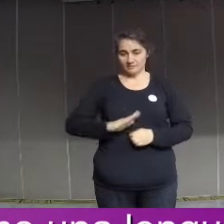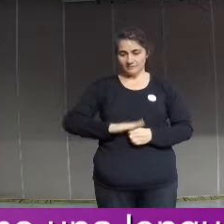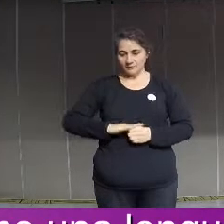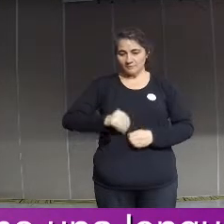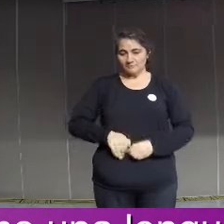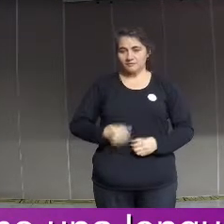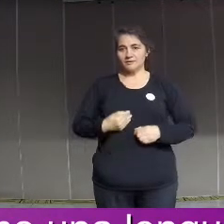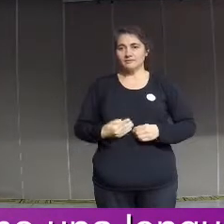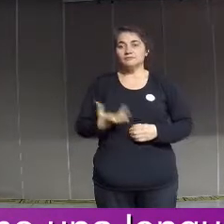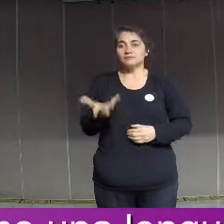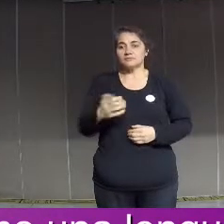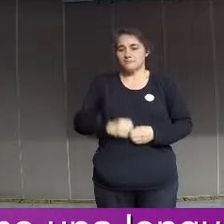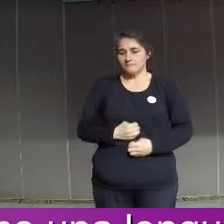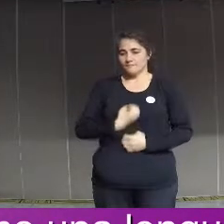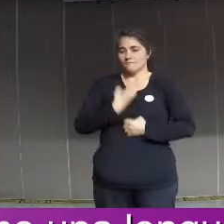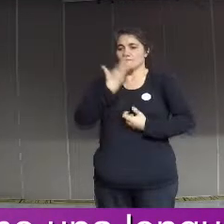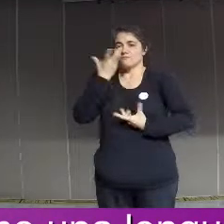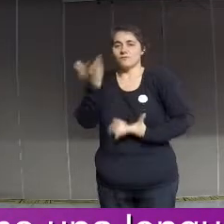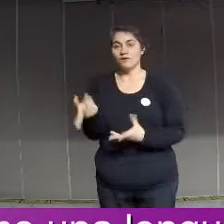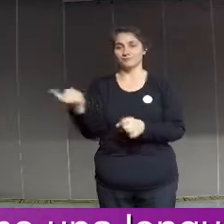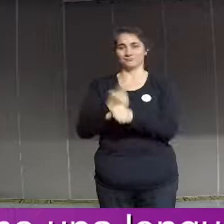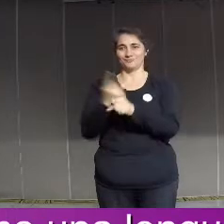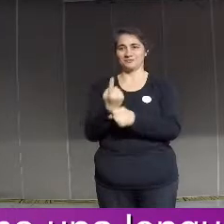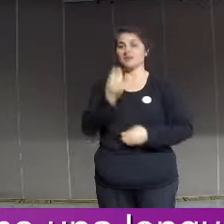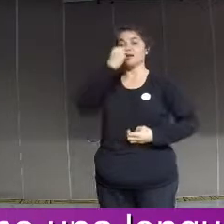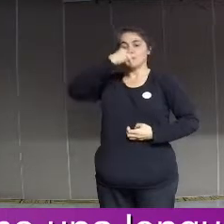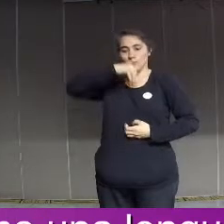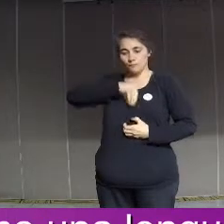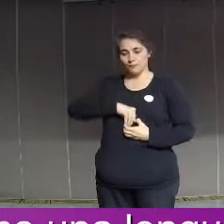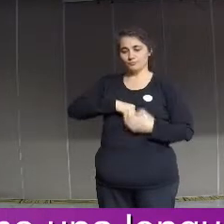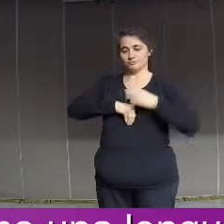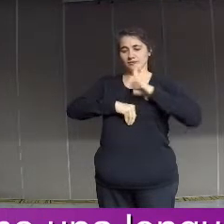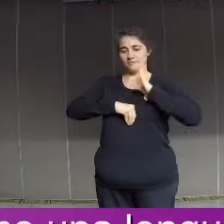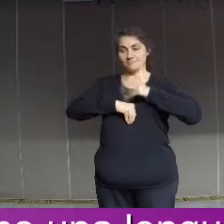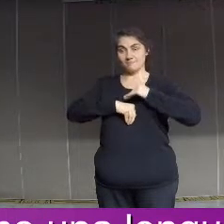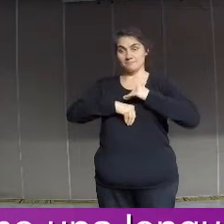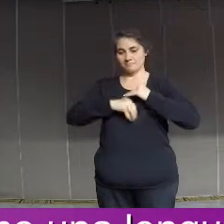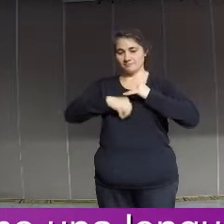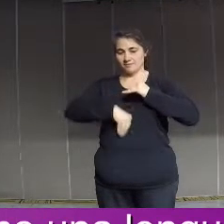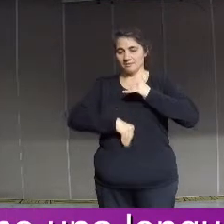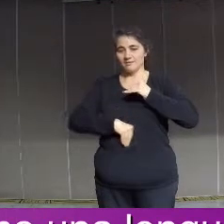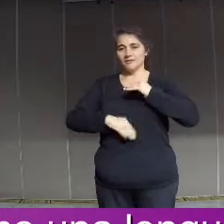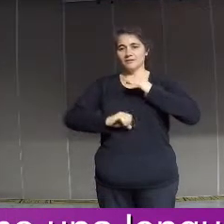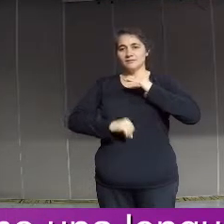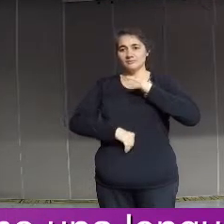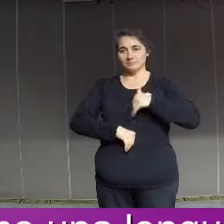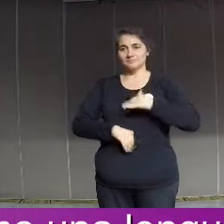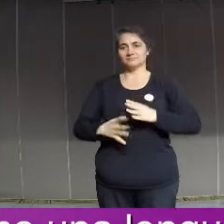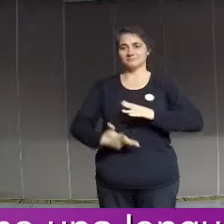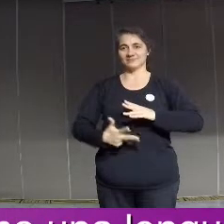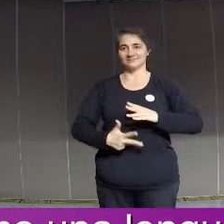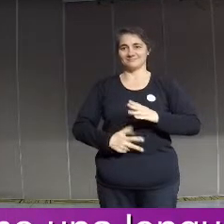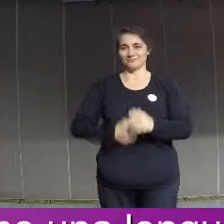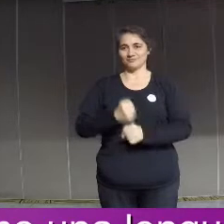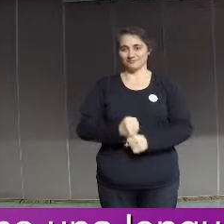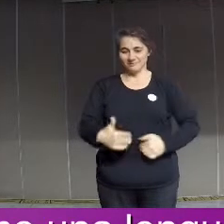peristaltismo primario y es lo que me permite que el bolo vaya desde la boca, pase por el esófago hasta el